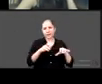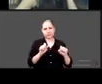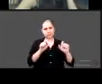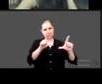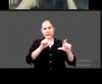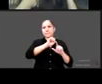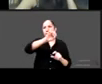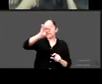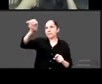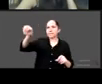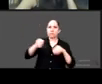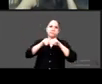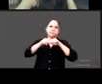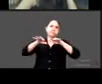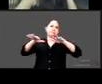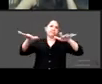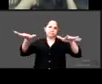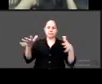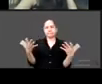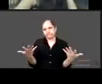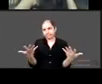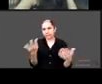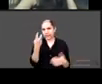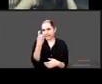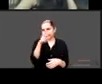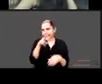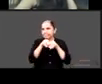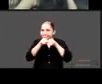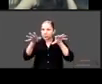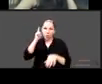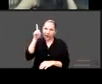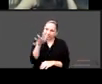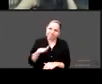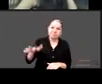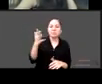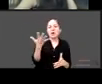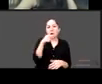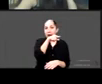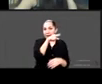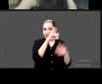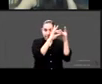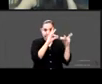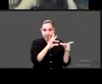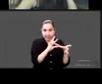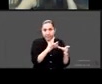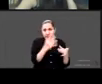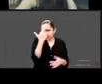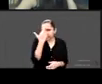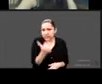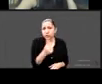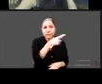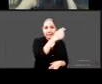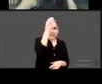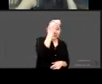vez, no como es necesario, pero en palabras llanas condensa lo que la ciencia dice. ¿Por qué no debemos pegarle a